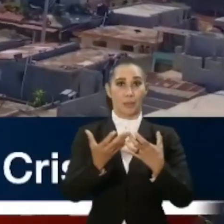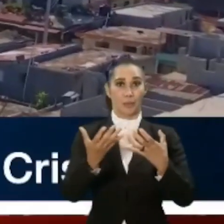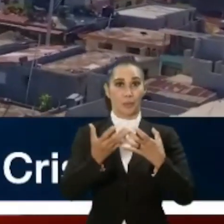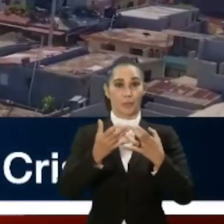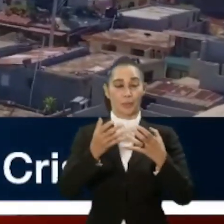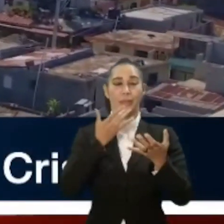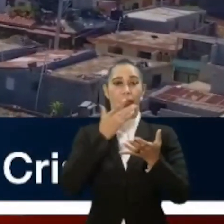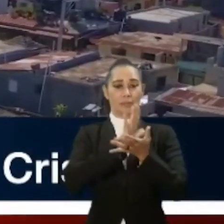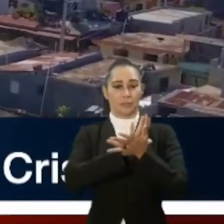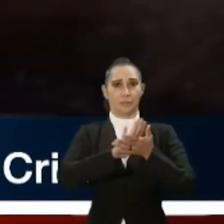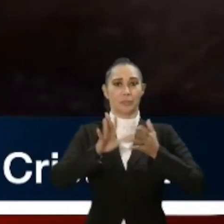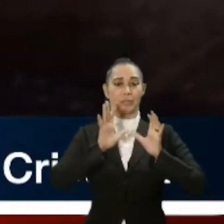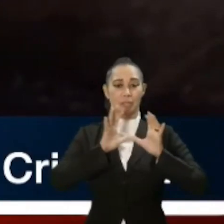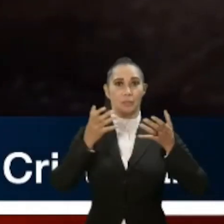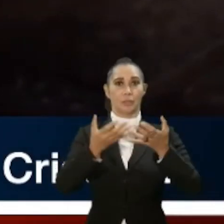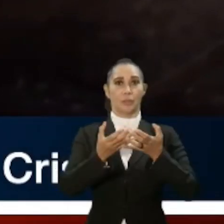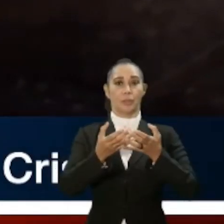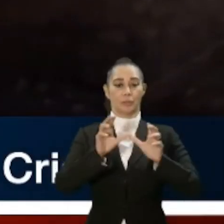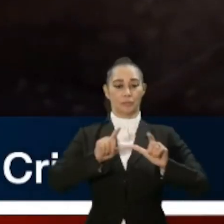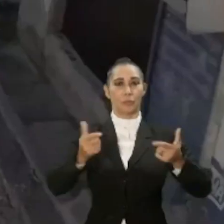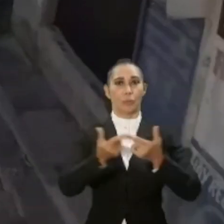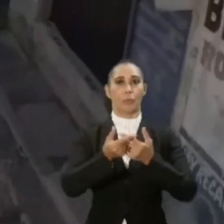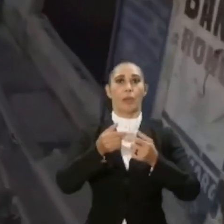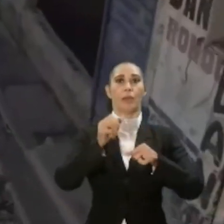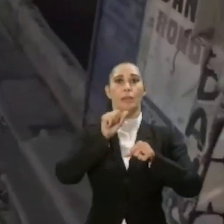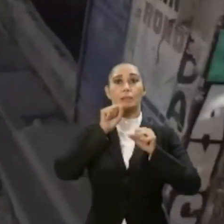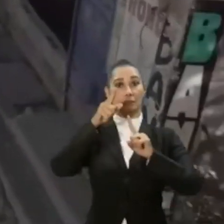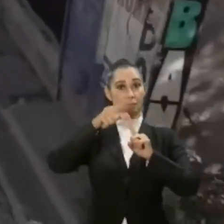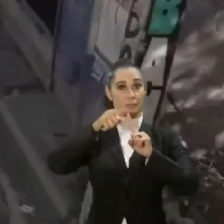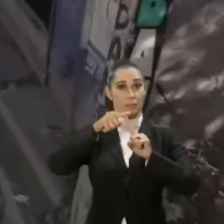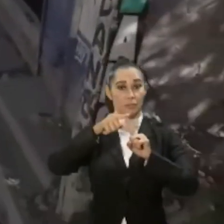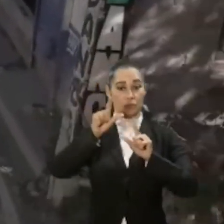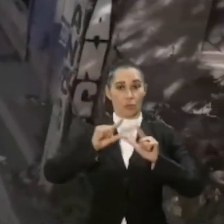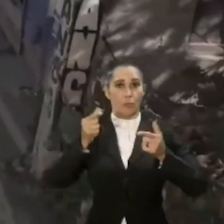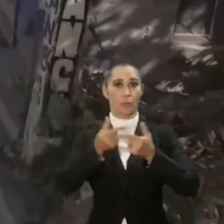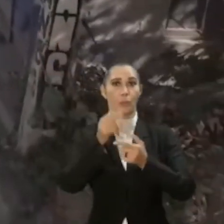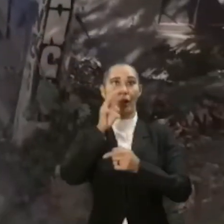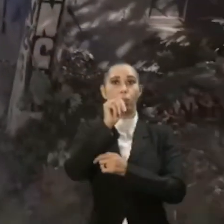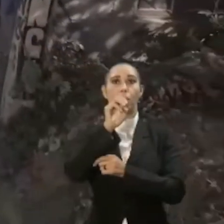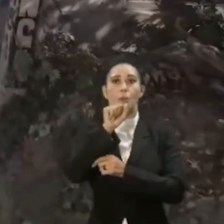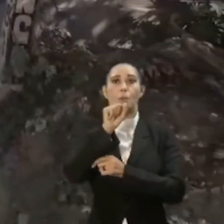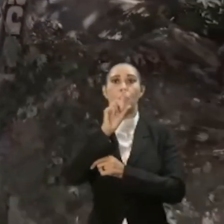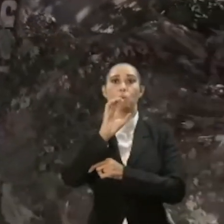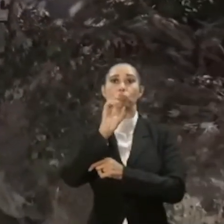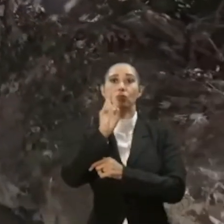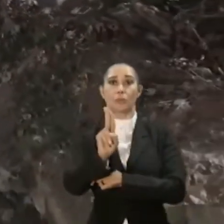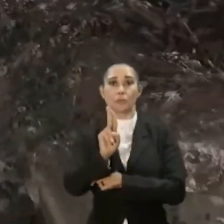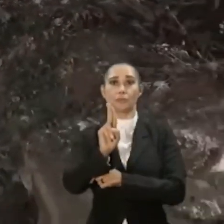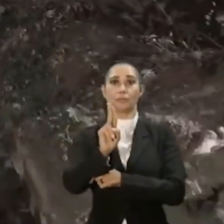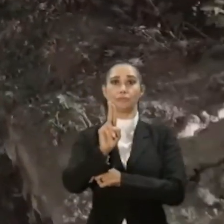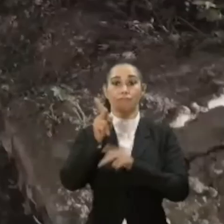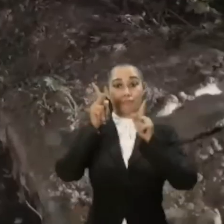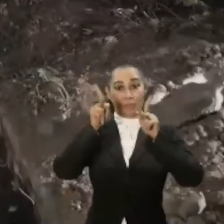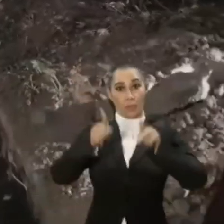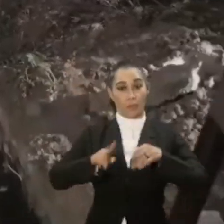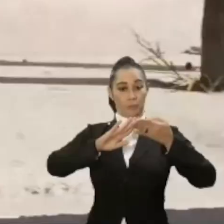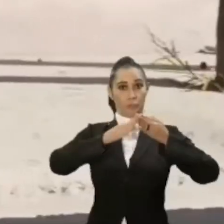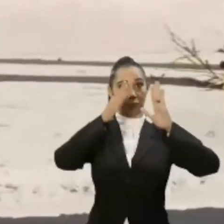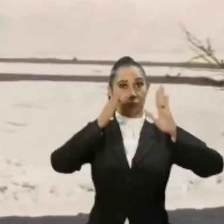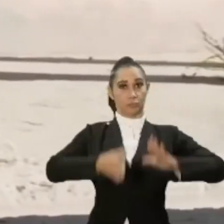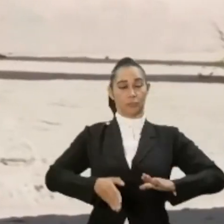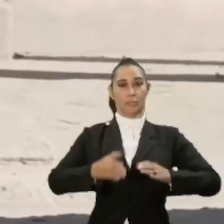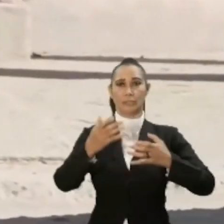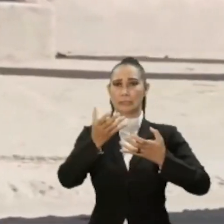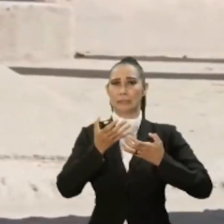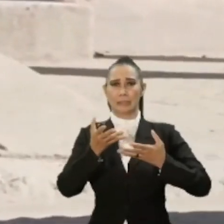del drenaje pluvial en el barrio Moscú, en la provincia de San Cristóbal, donde los comunitarios reclamaban hace